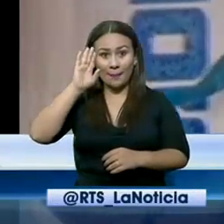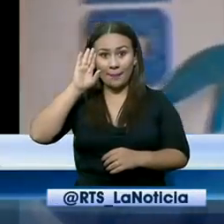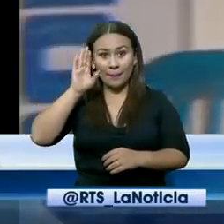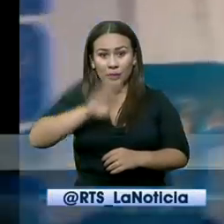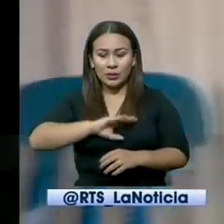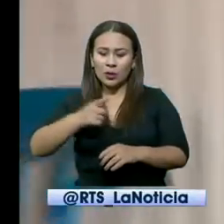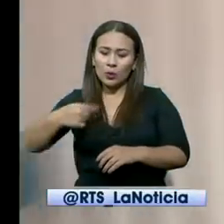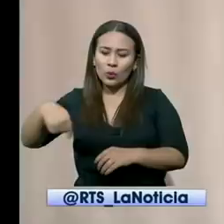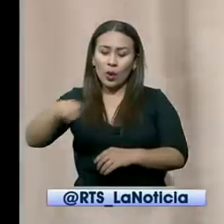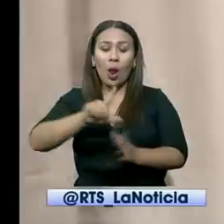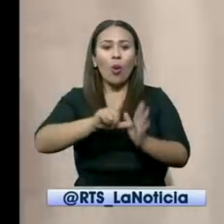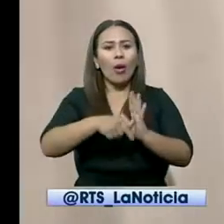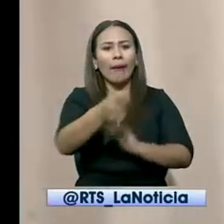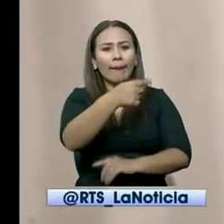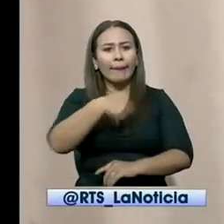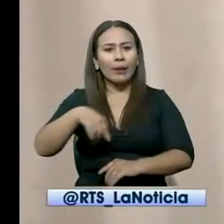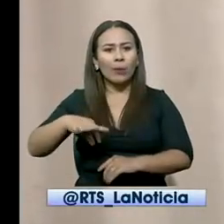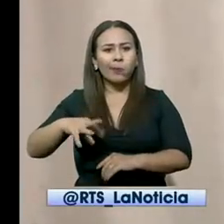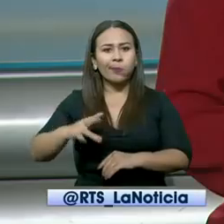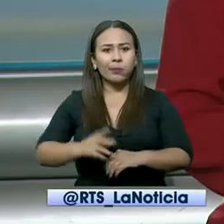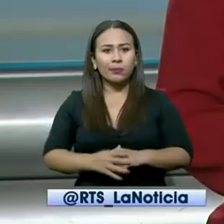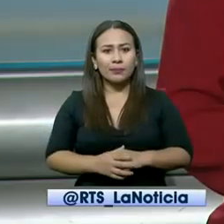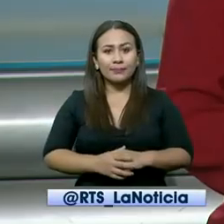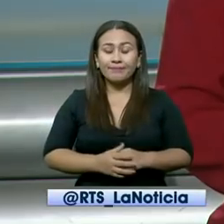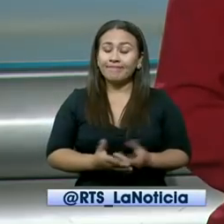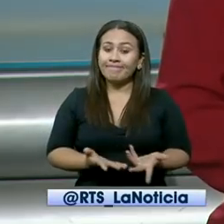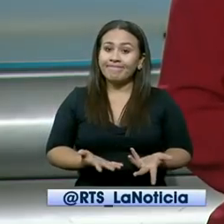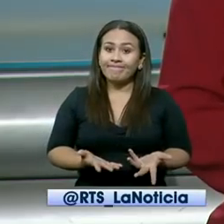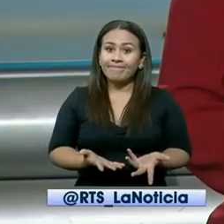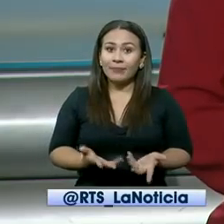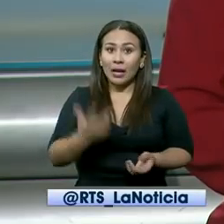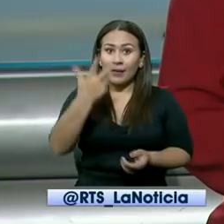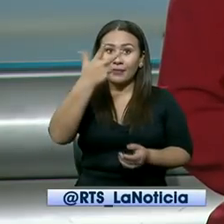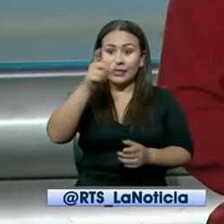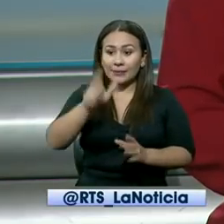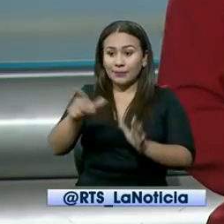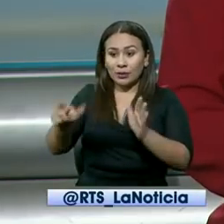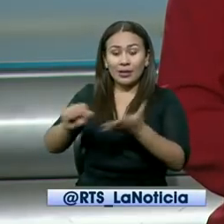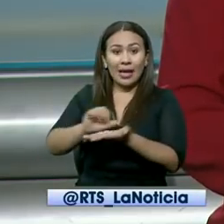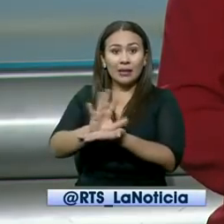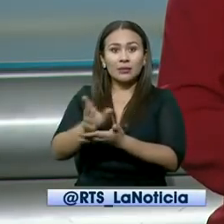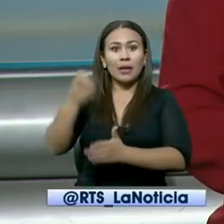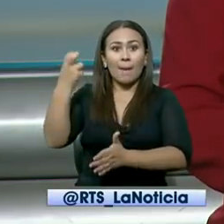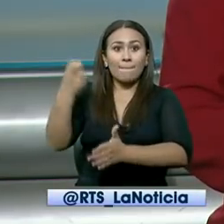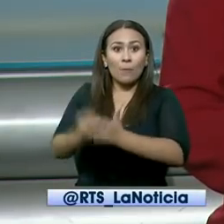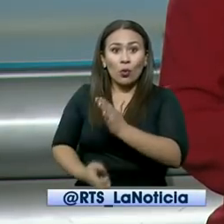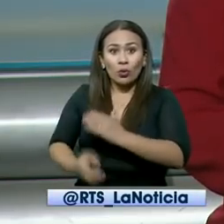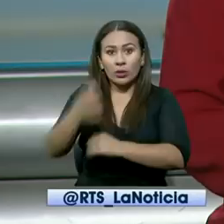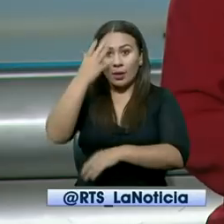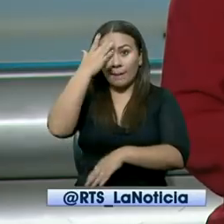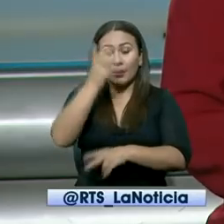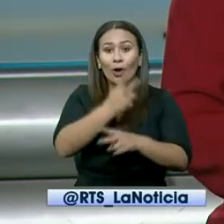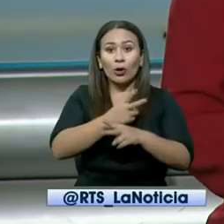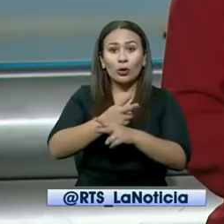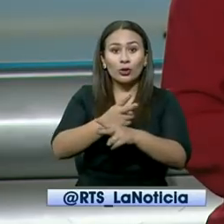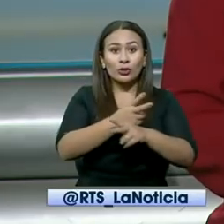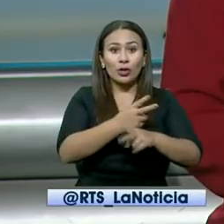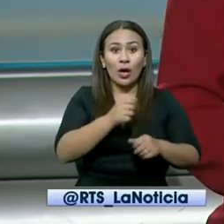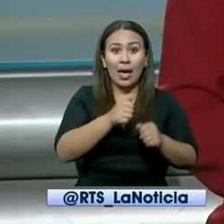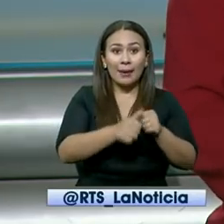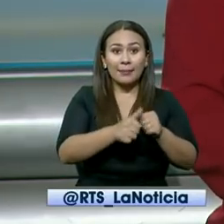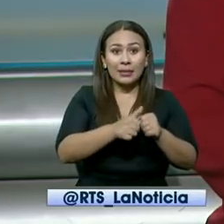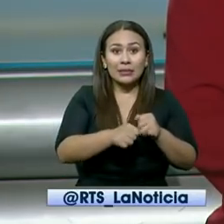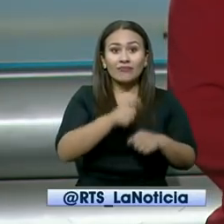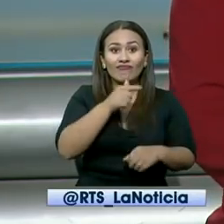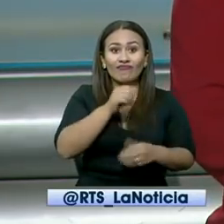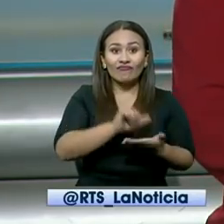Informó José Morales. Tres legisladores fueron sancionados por el Consejo Administrativo de la Asamblea con